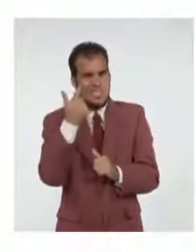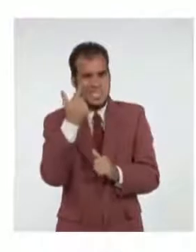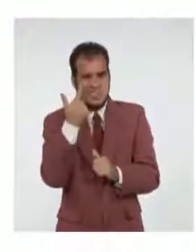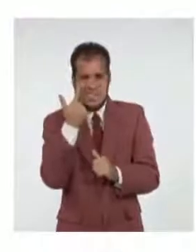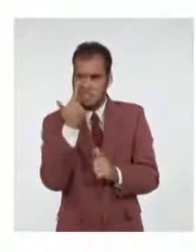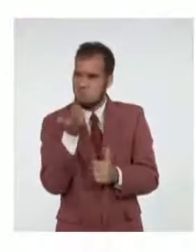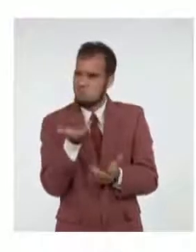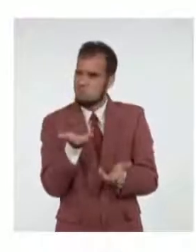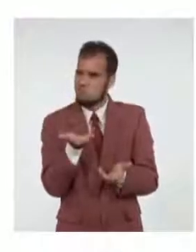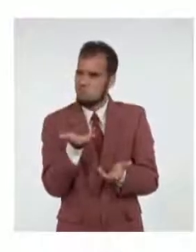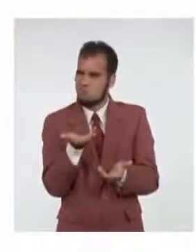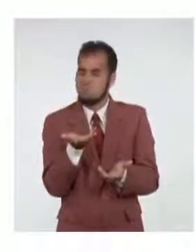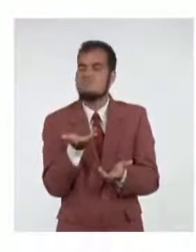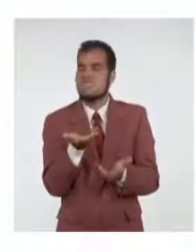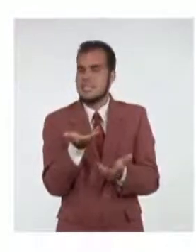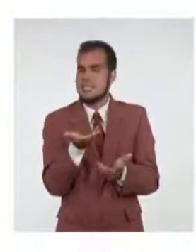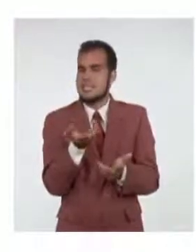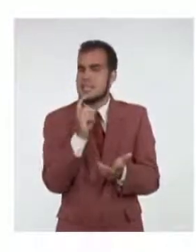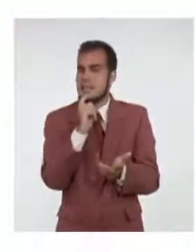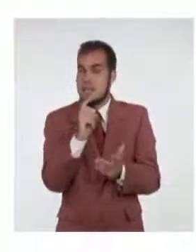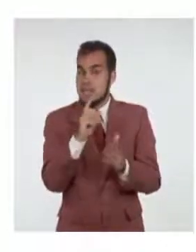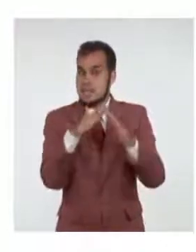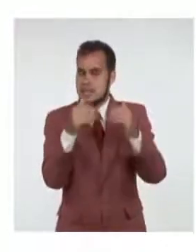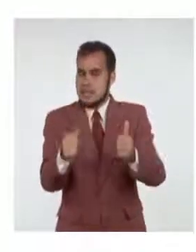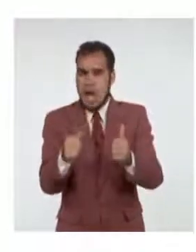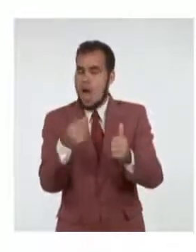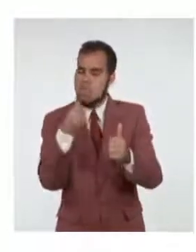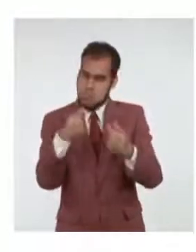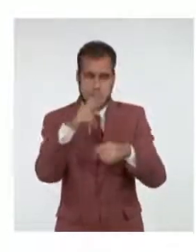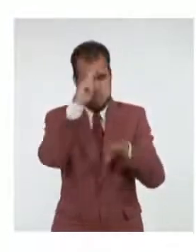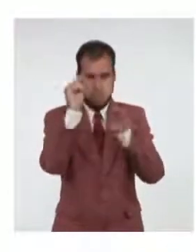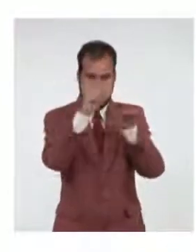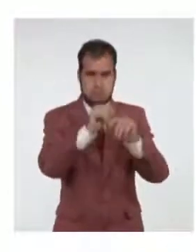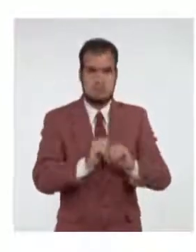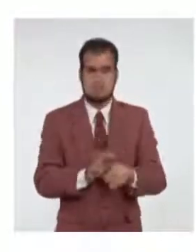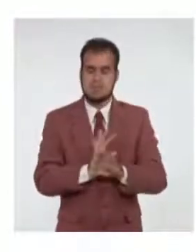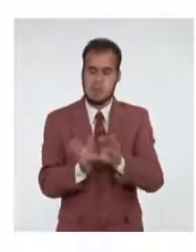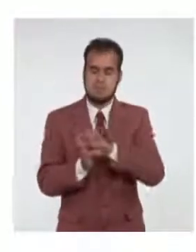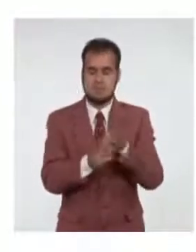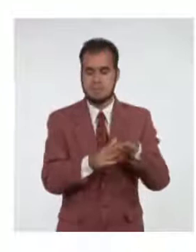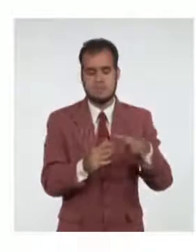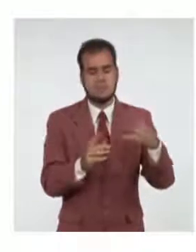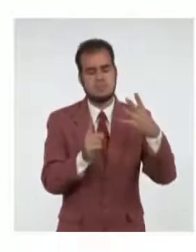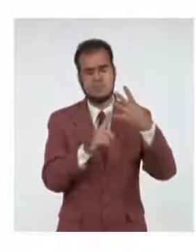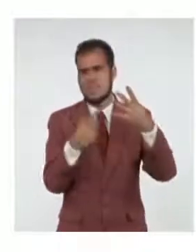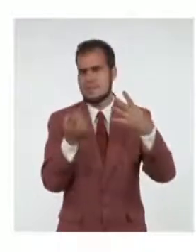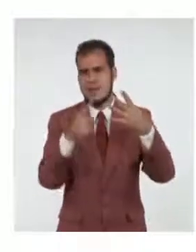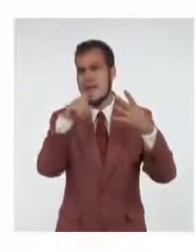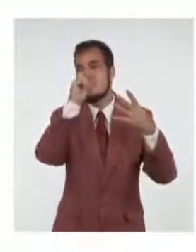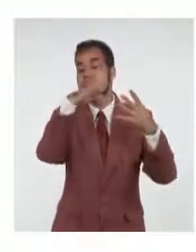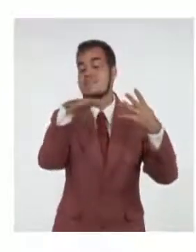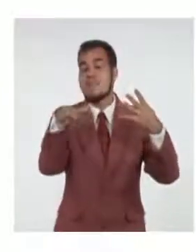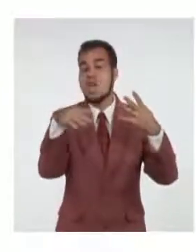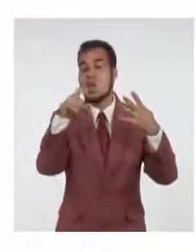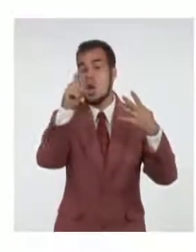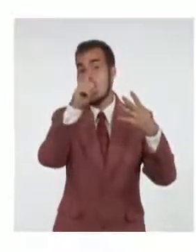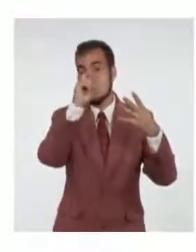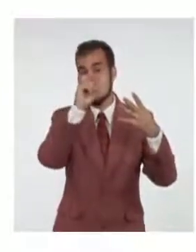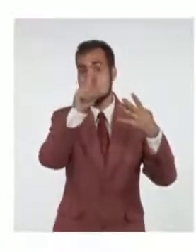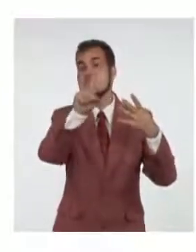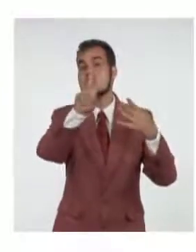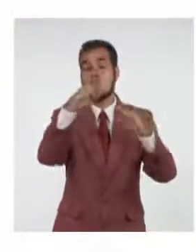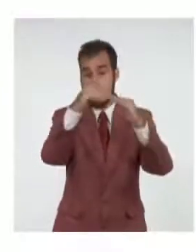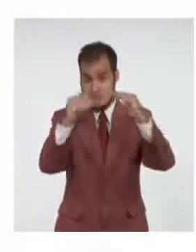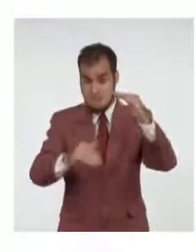no garantizan esta situación. Los niños menores de 12 años, las embarazadas y las puérperas. En ese